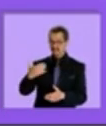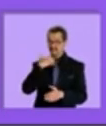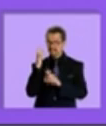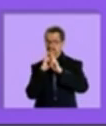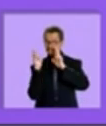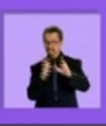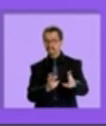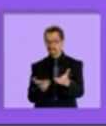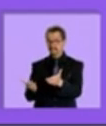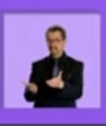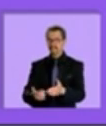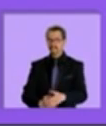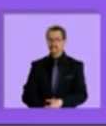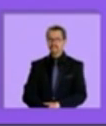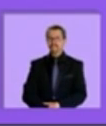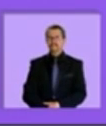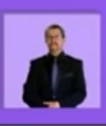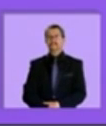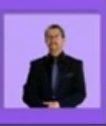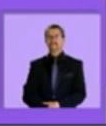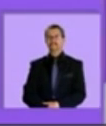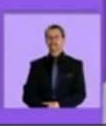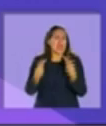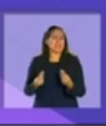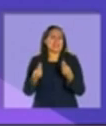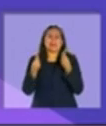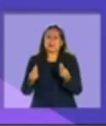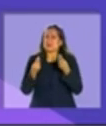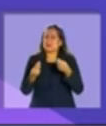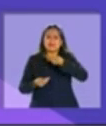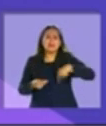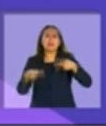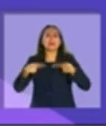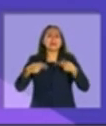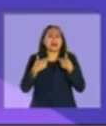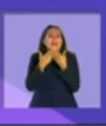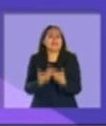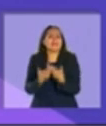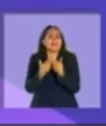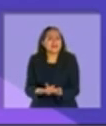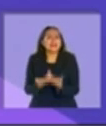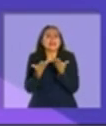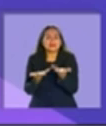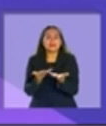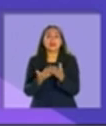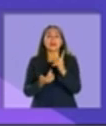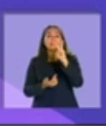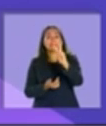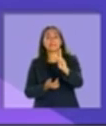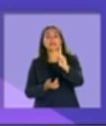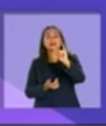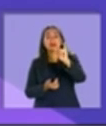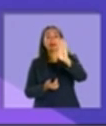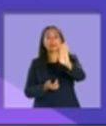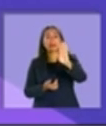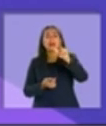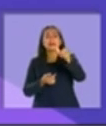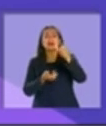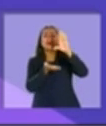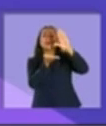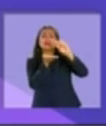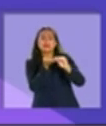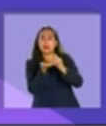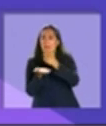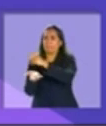acuerdo. Moderador o moderadora, ¿no? Y también alguien que les redujera sus participaciones. Porque era un debate que iba a ser más corto al no